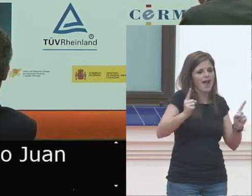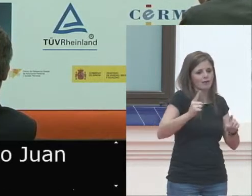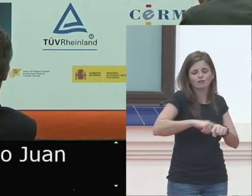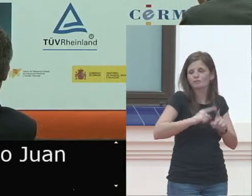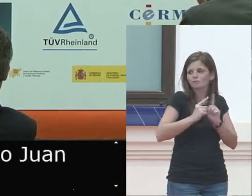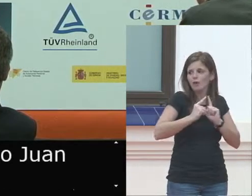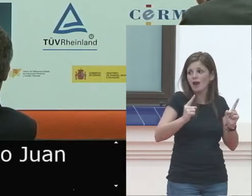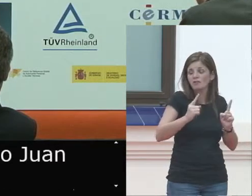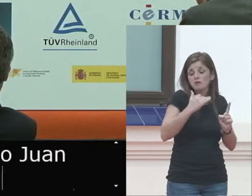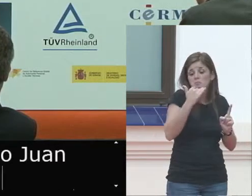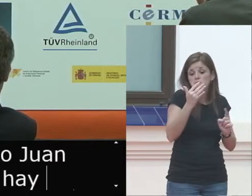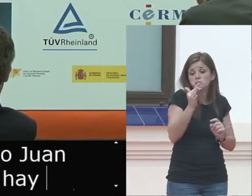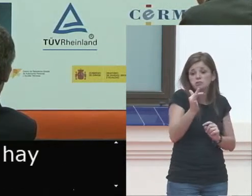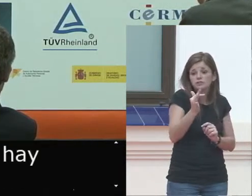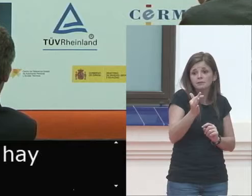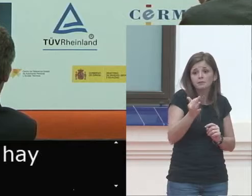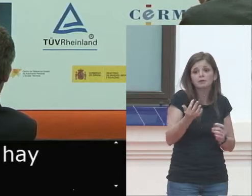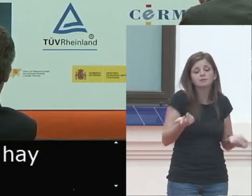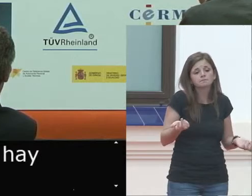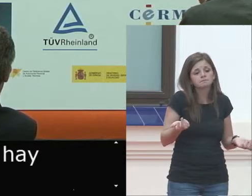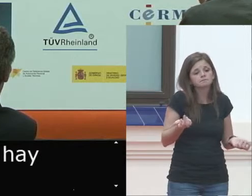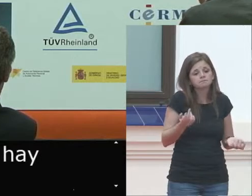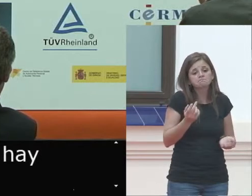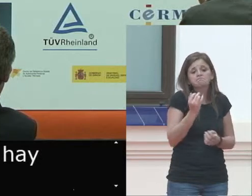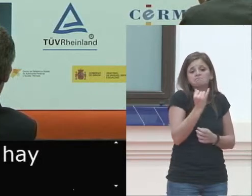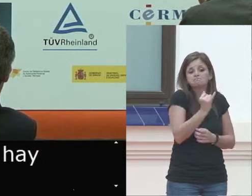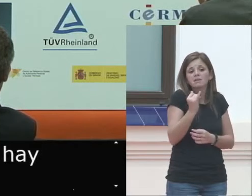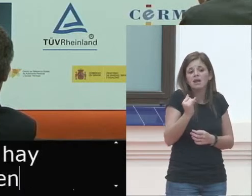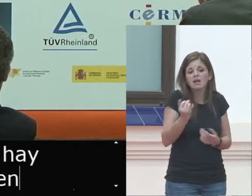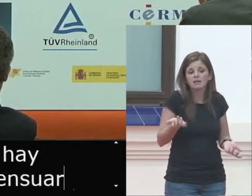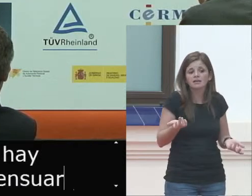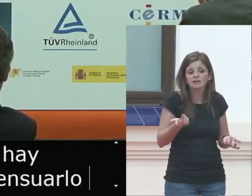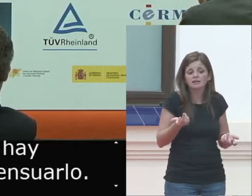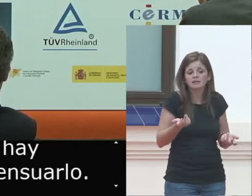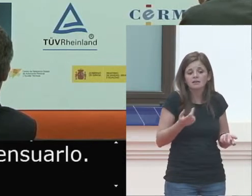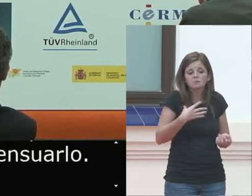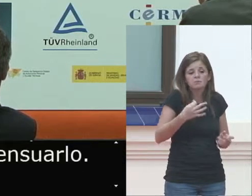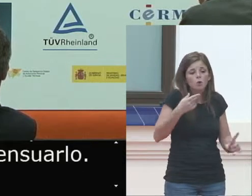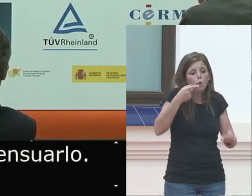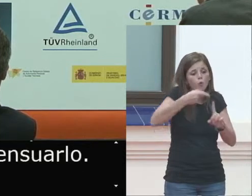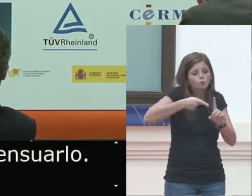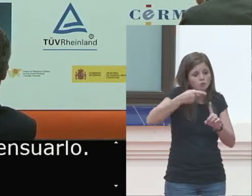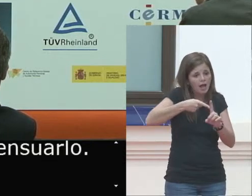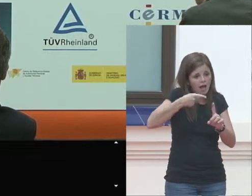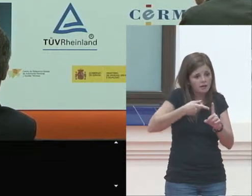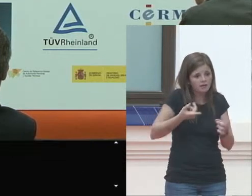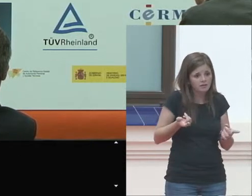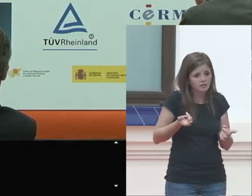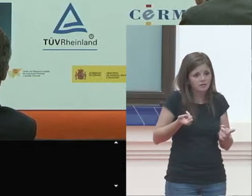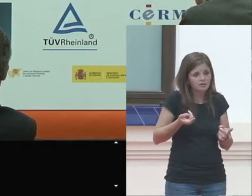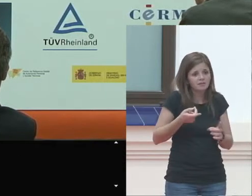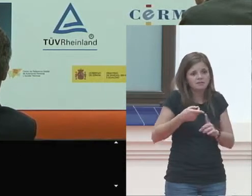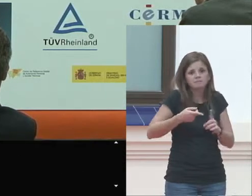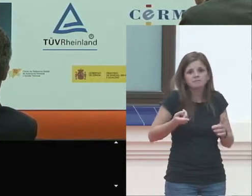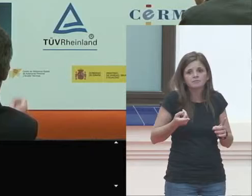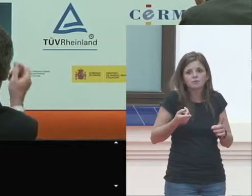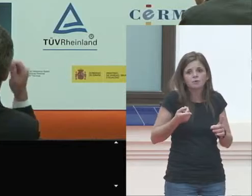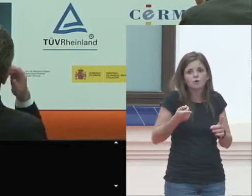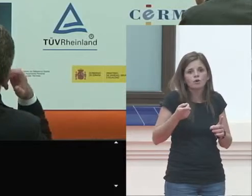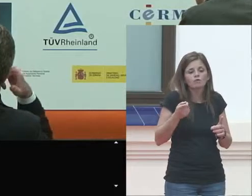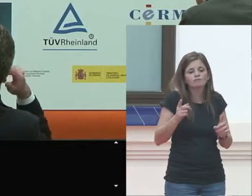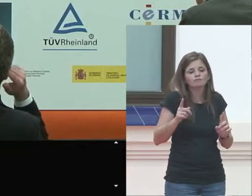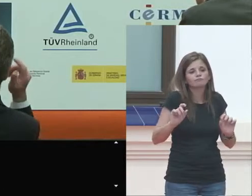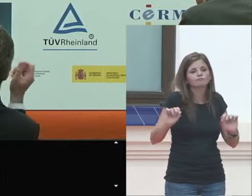nota positiva es que coexisten y se permite el uso, aunque no haya una formulación